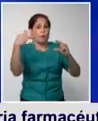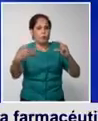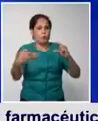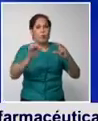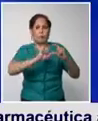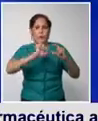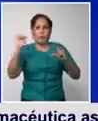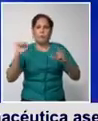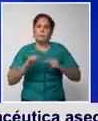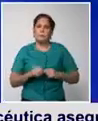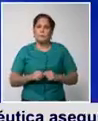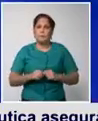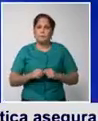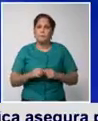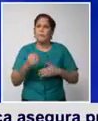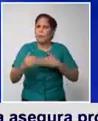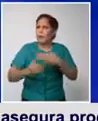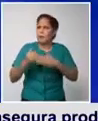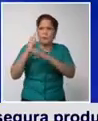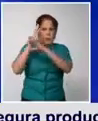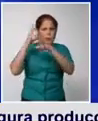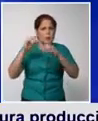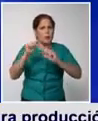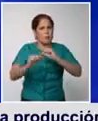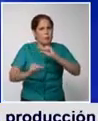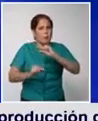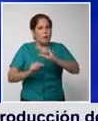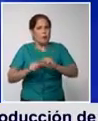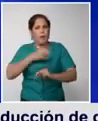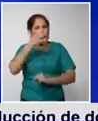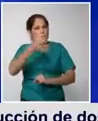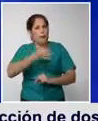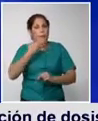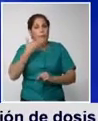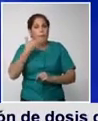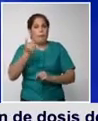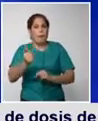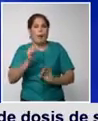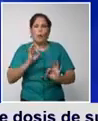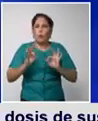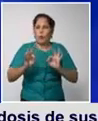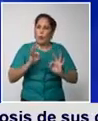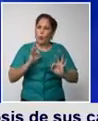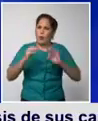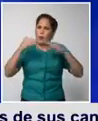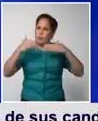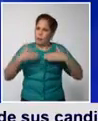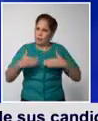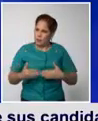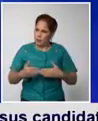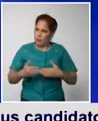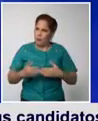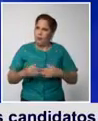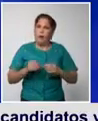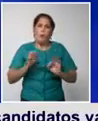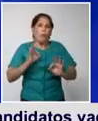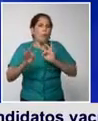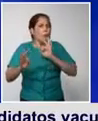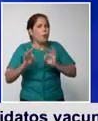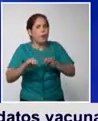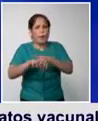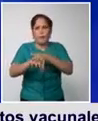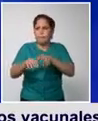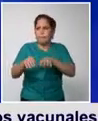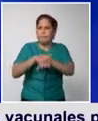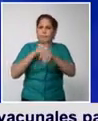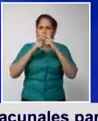Y mientras ese proceso de la ciencia transcurre, siempre decimos que la mejor vacuna sigue siendo la protección, el cuidado constante con los medios de